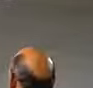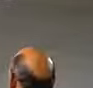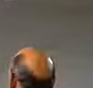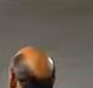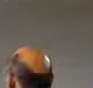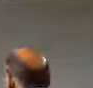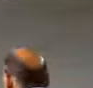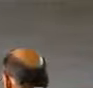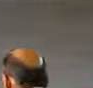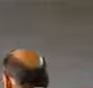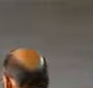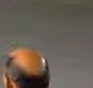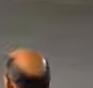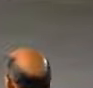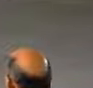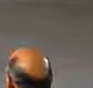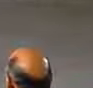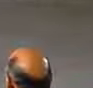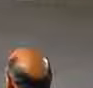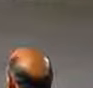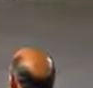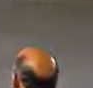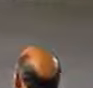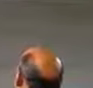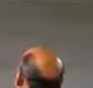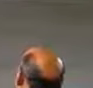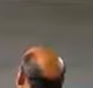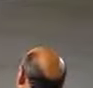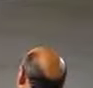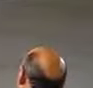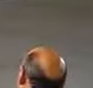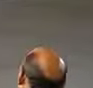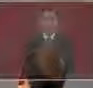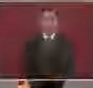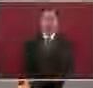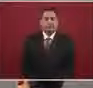Ejecutivo el poder de los poderes,